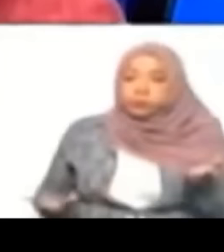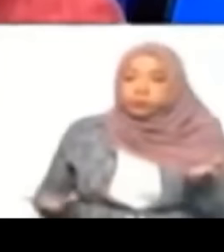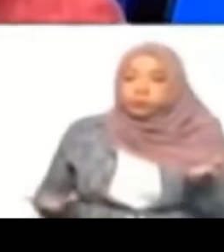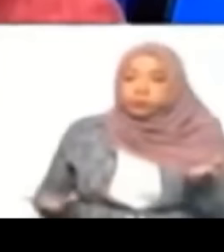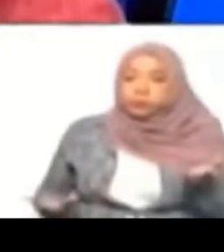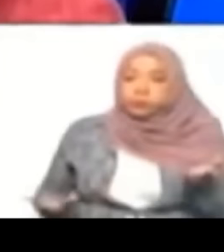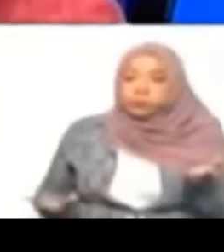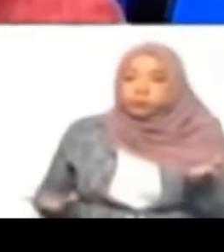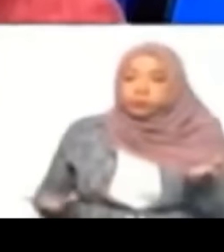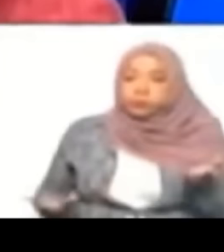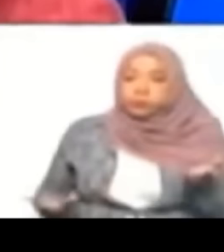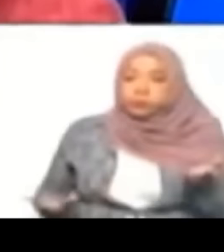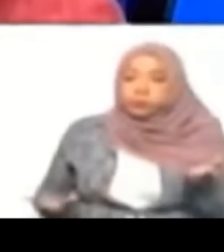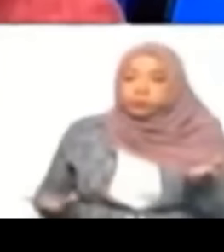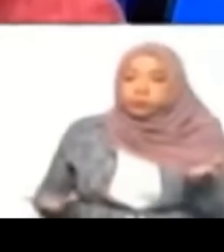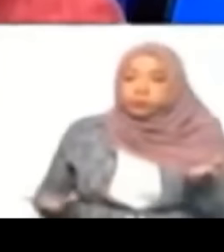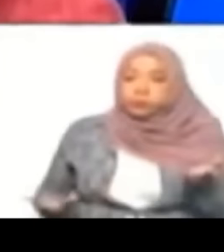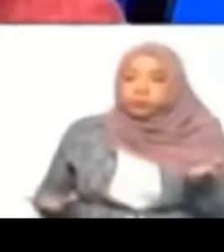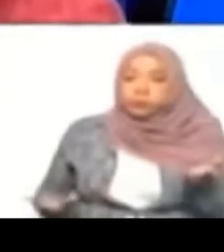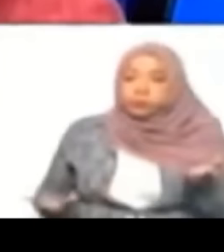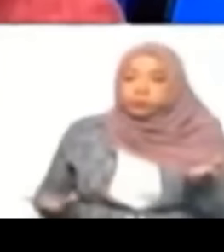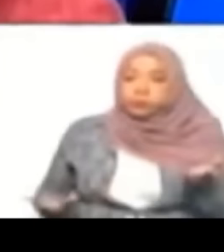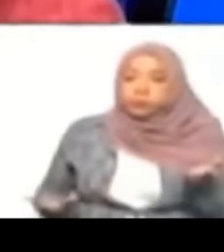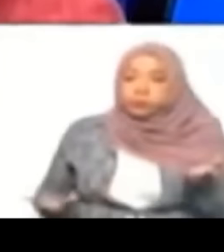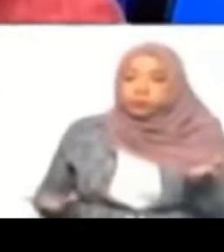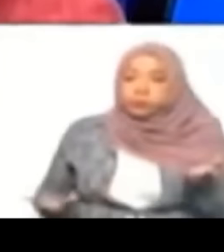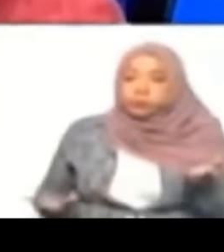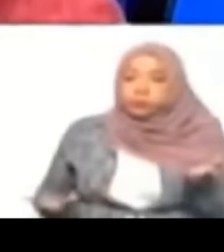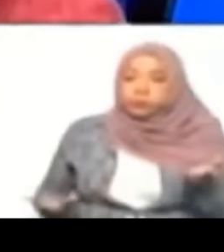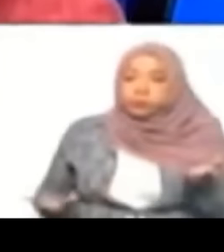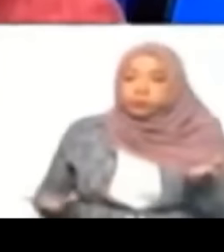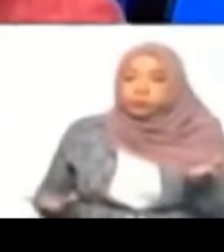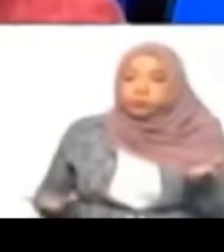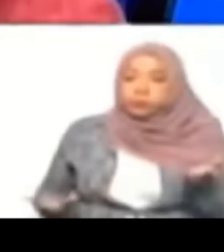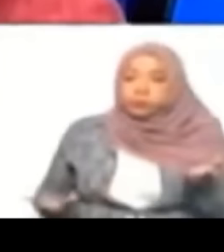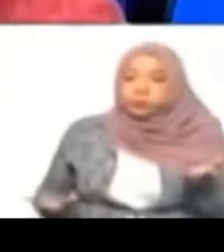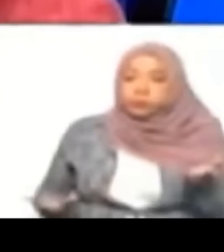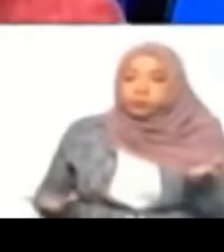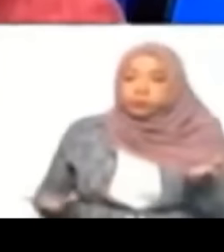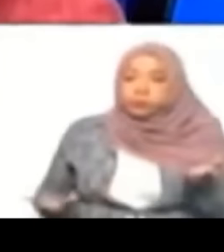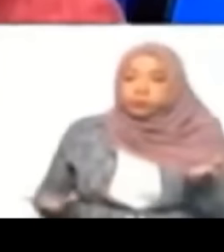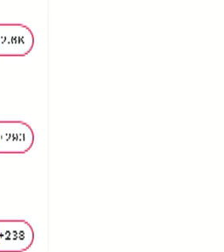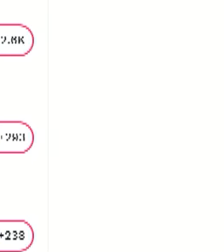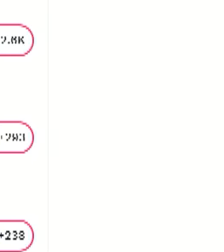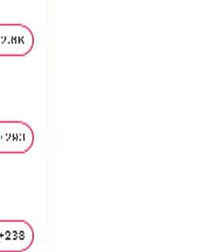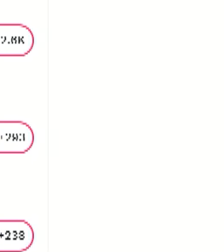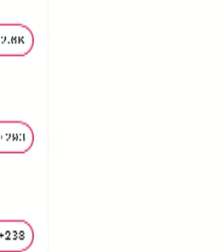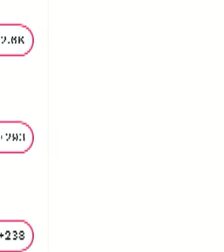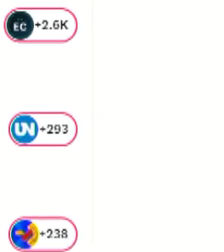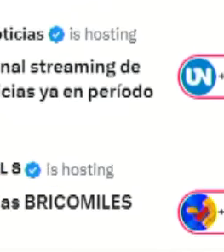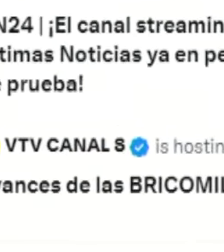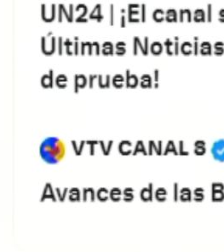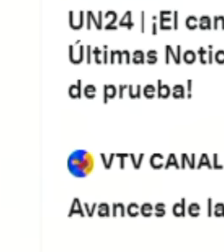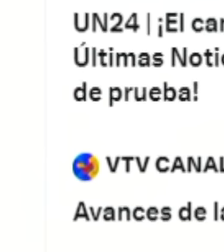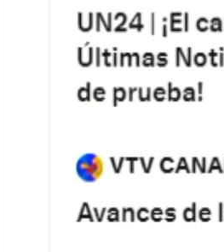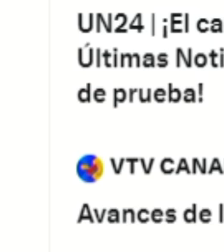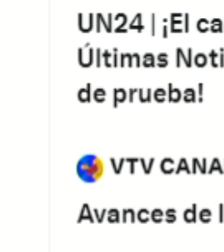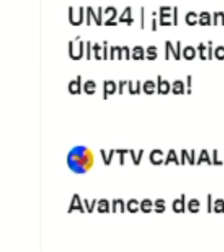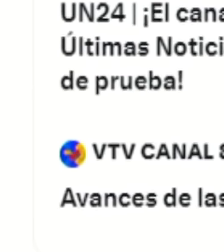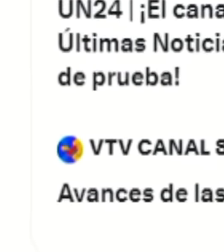se ha convertido en otra mujer que noqueó a Nicolás. Vamos a lo de Isabel Díaz Ayuso. Ahí está abajo,